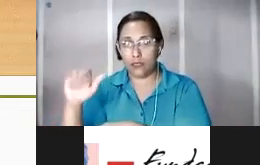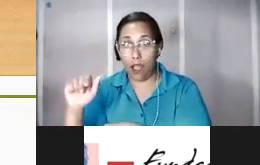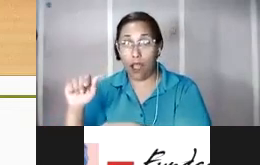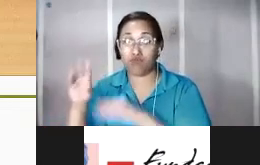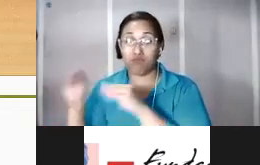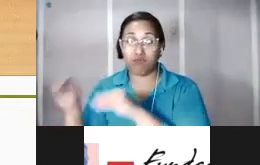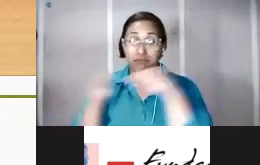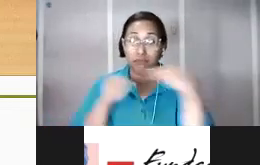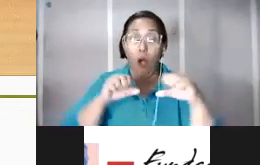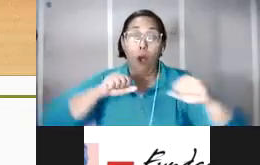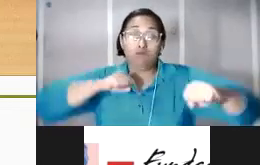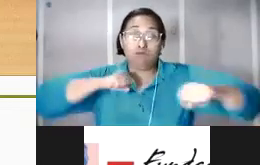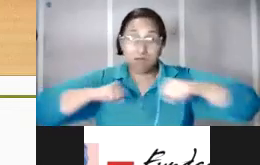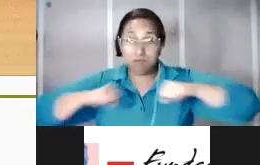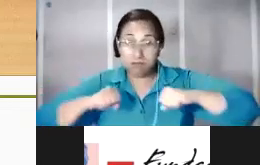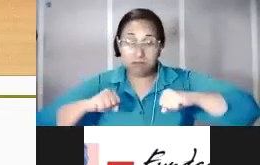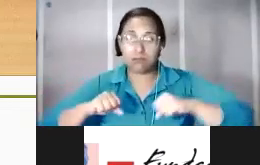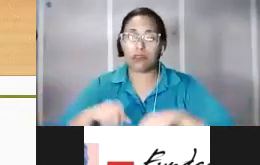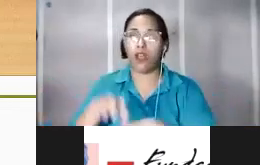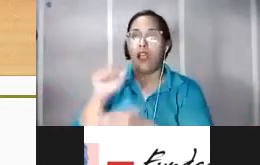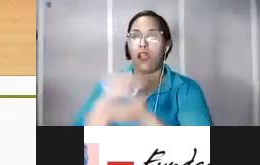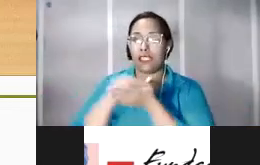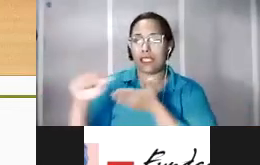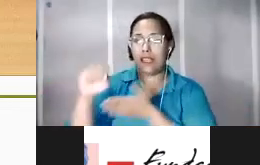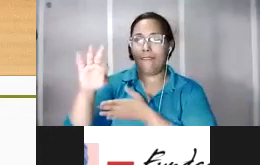San Fermín en el área